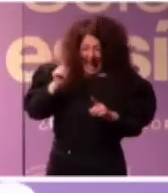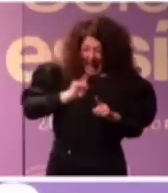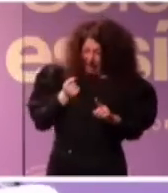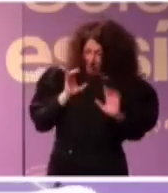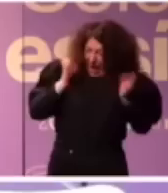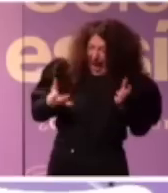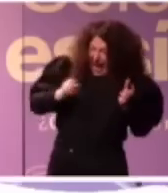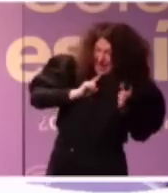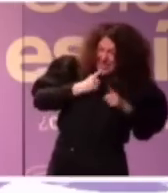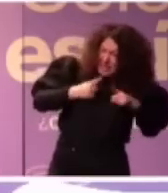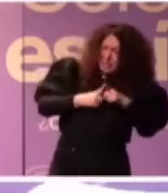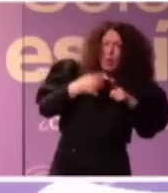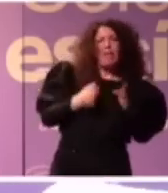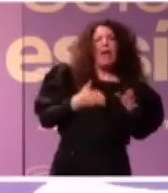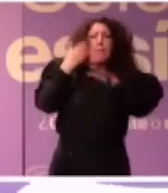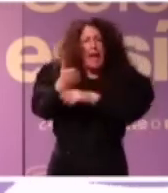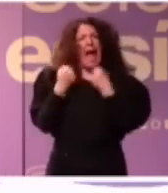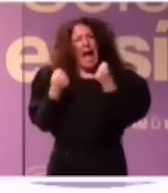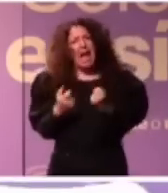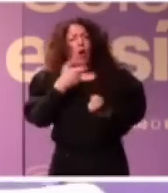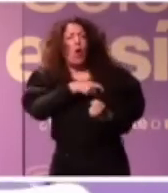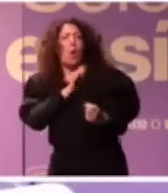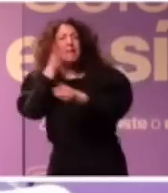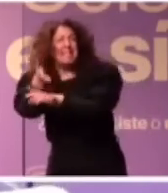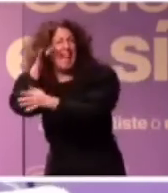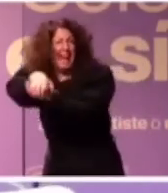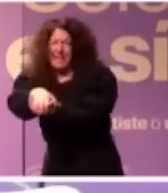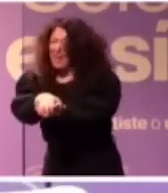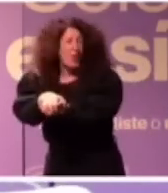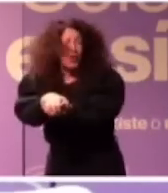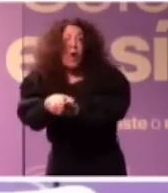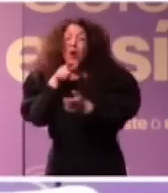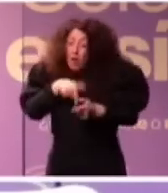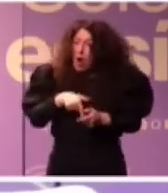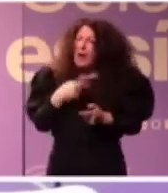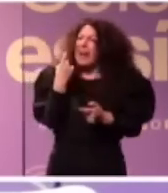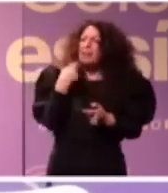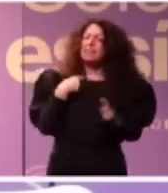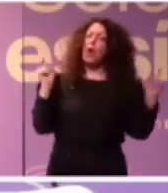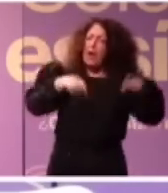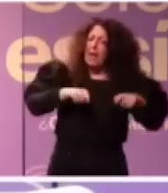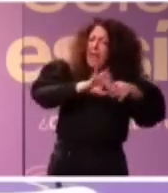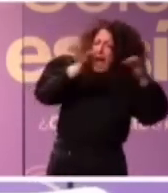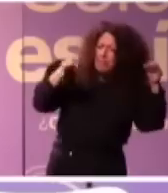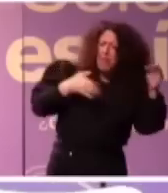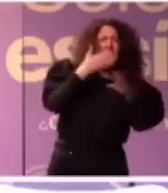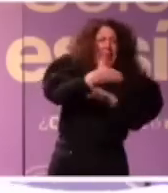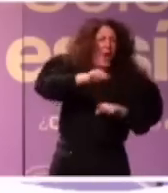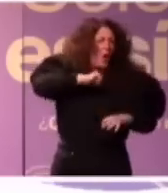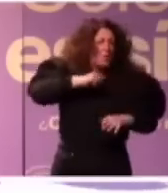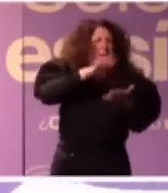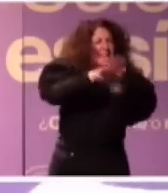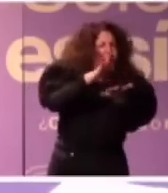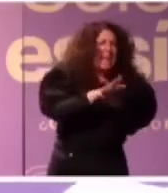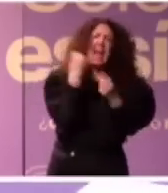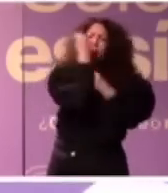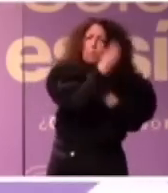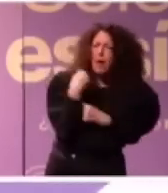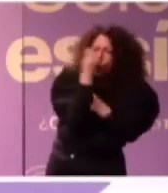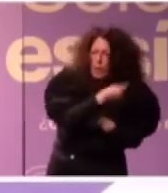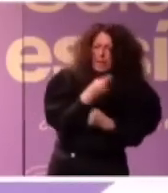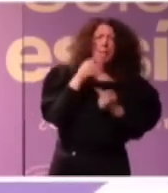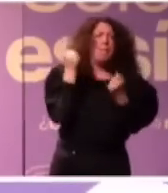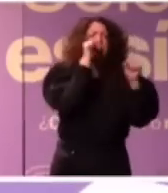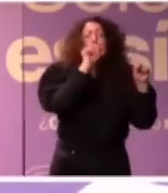tener primero que pasar por una comisaría, pues a lo mejor lo que necesitas es estar con tus amigas, ir al hospital y que te cuiden,